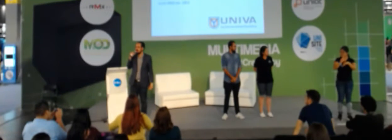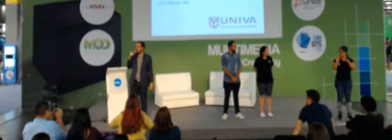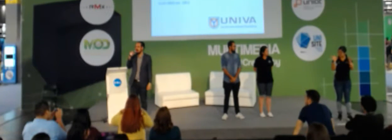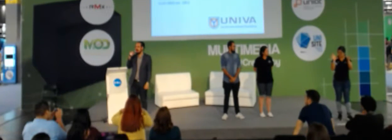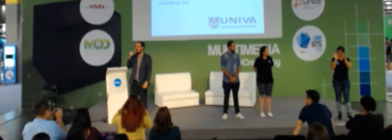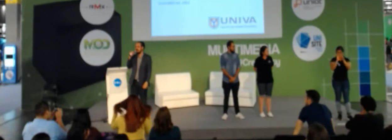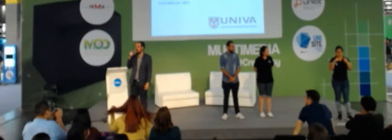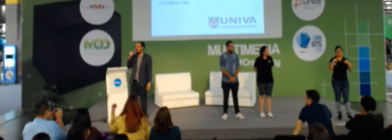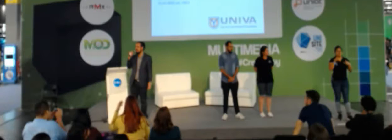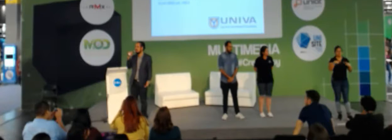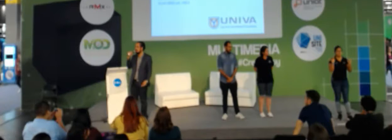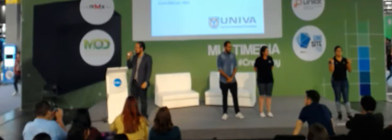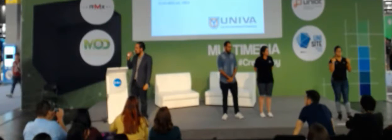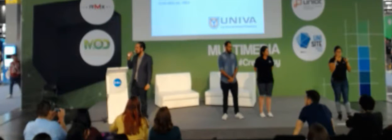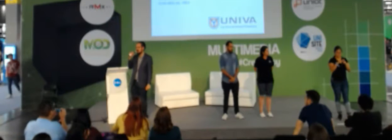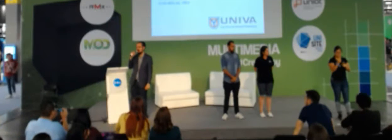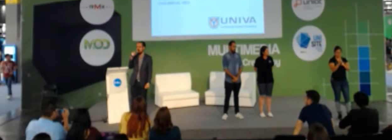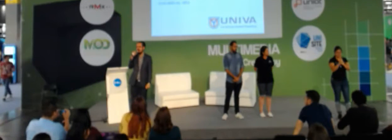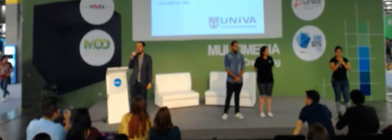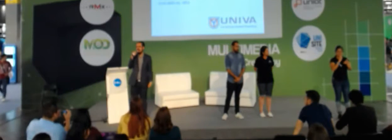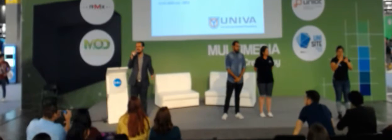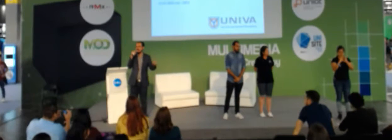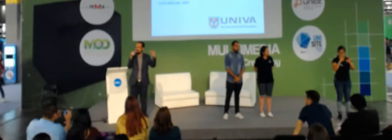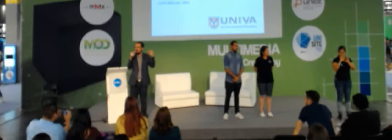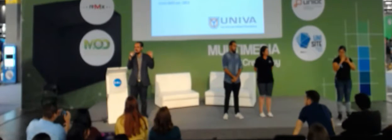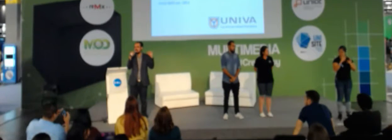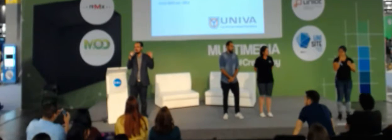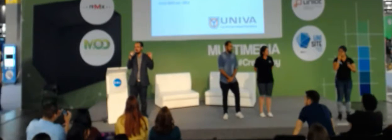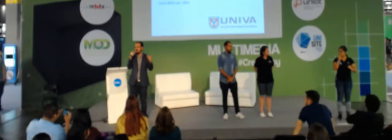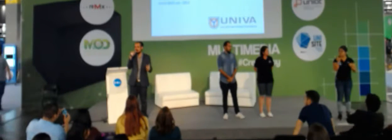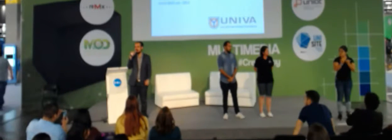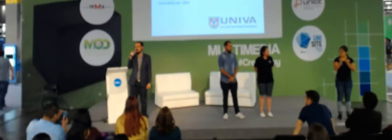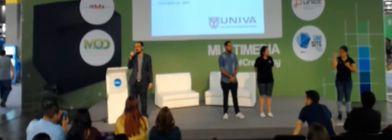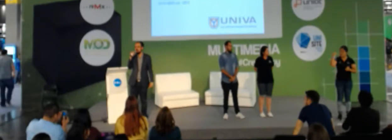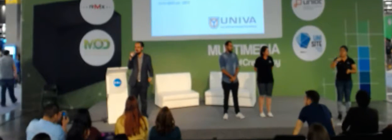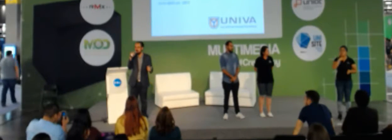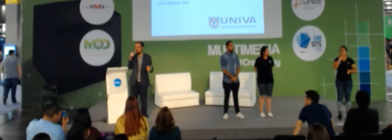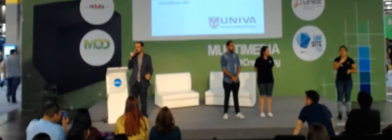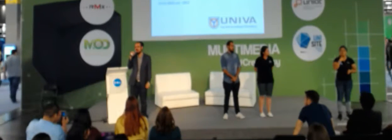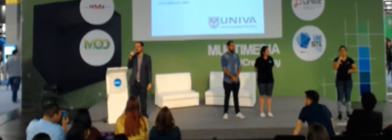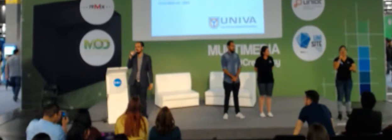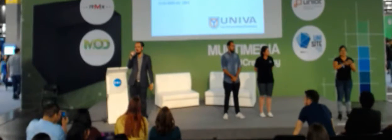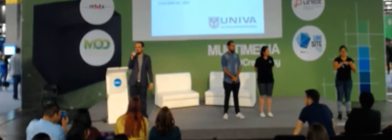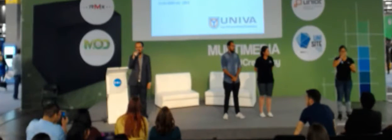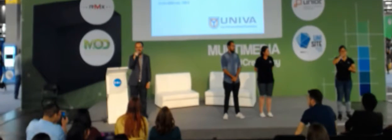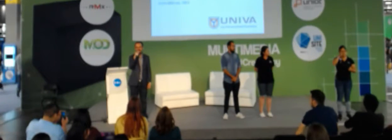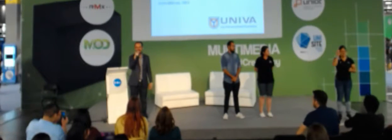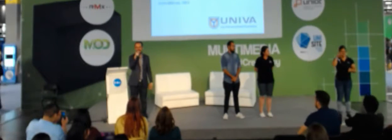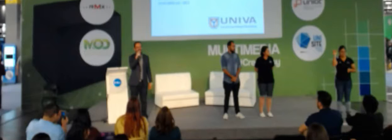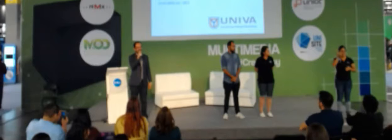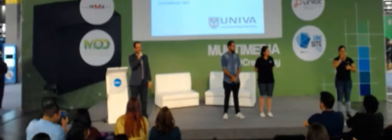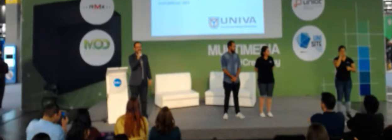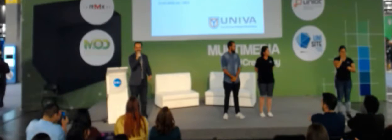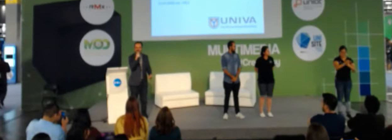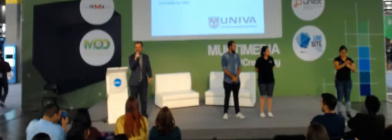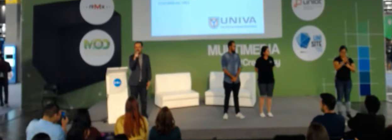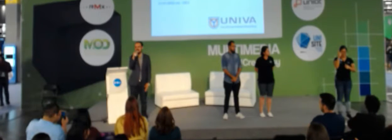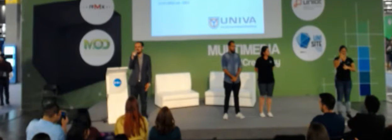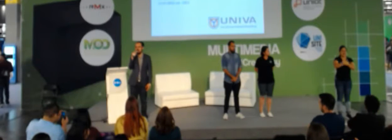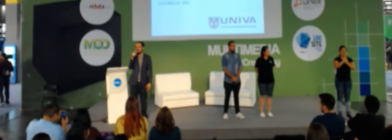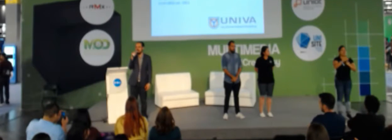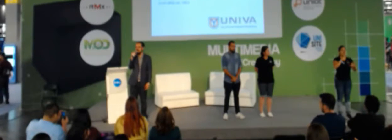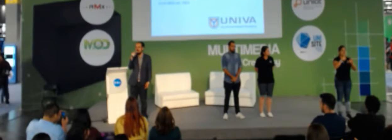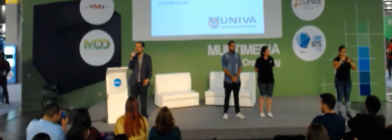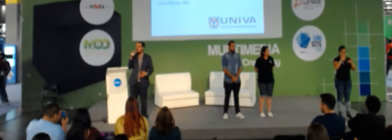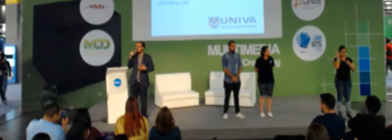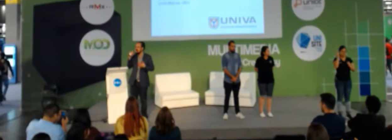docente de la licenciatura en comunicación. Las voces que escucharon son voces UNIVA, son estudiantes de la carrera en comunicación